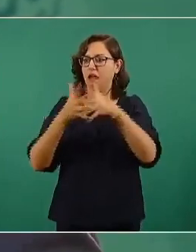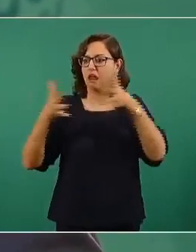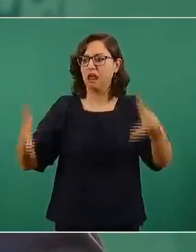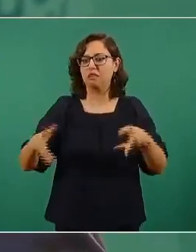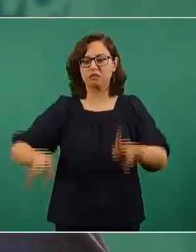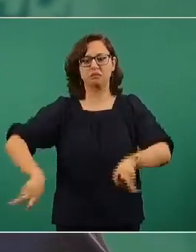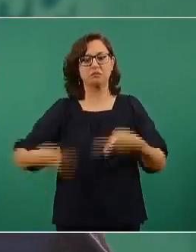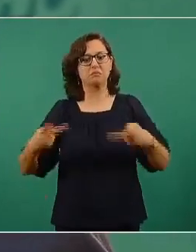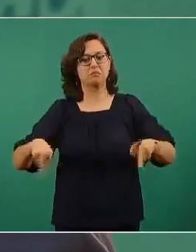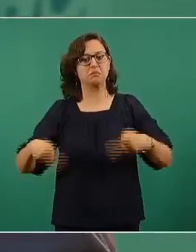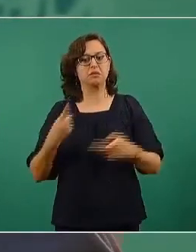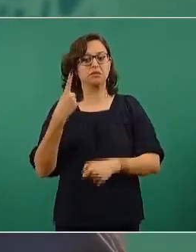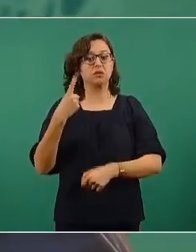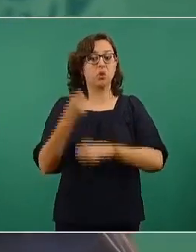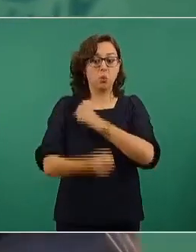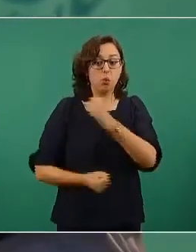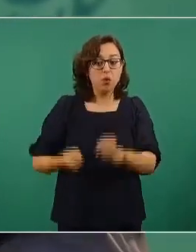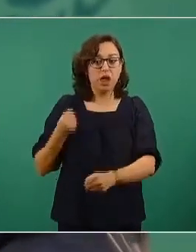año.